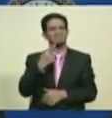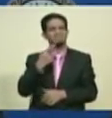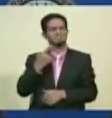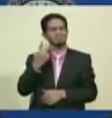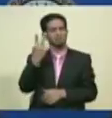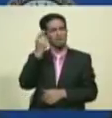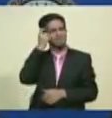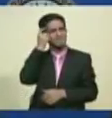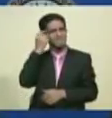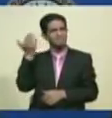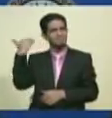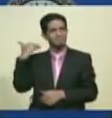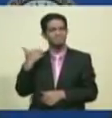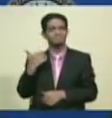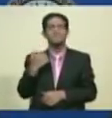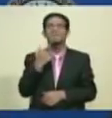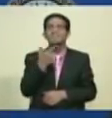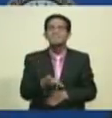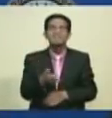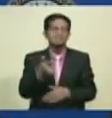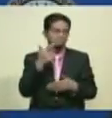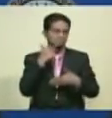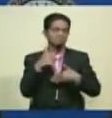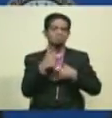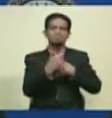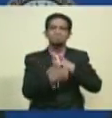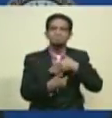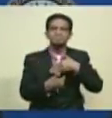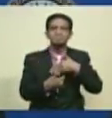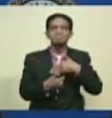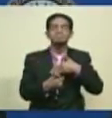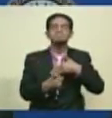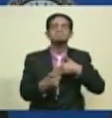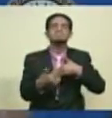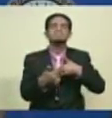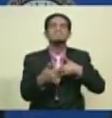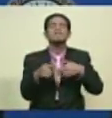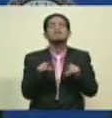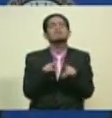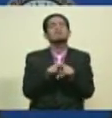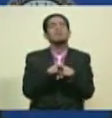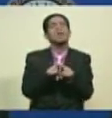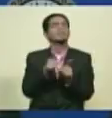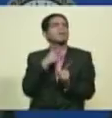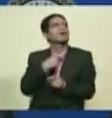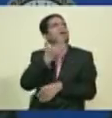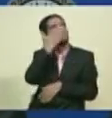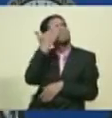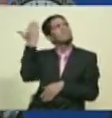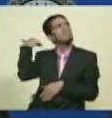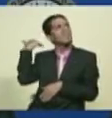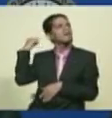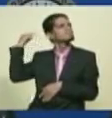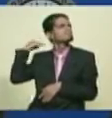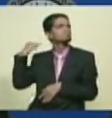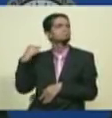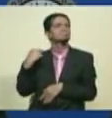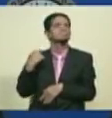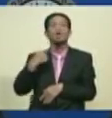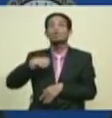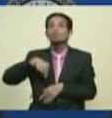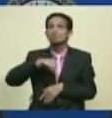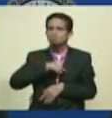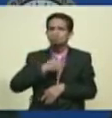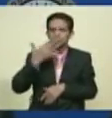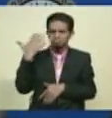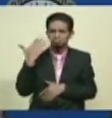el patio trasero, nuestro patio trasero. ¿Qué patio trasero? Nada. Nosotros somos países soberanos y